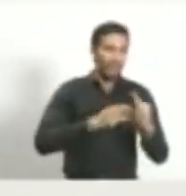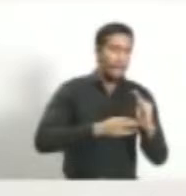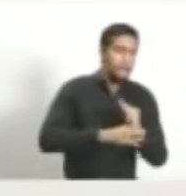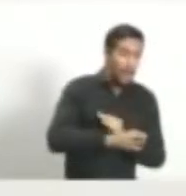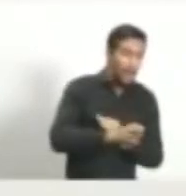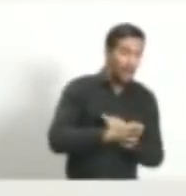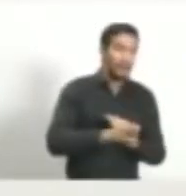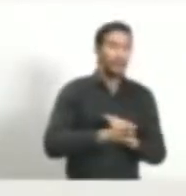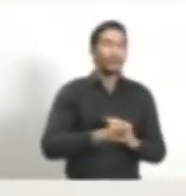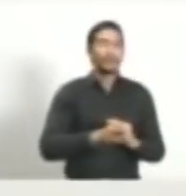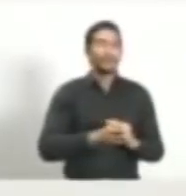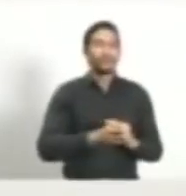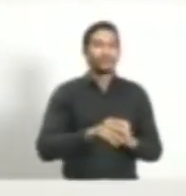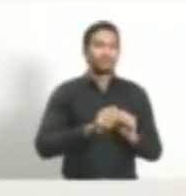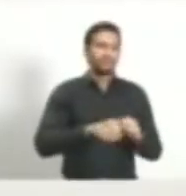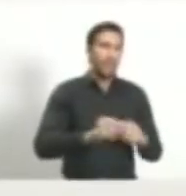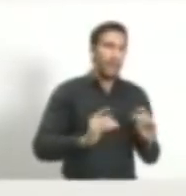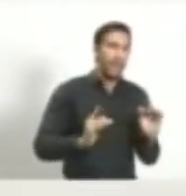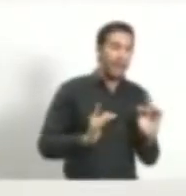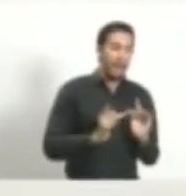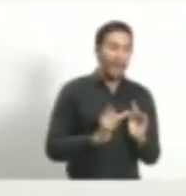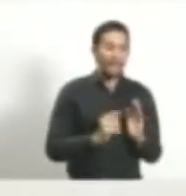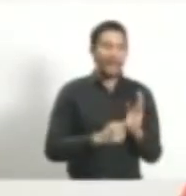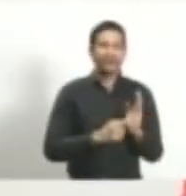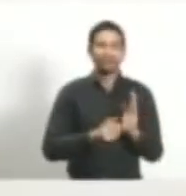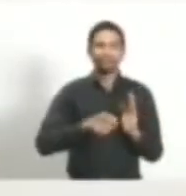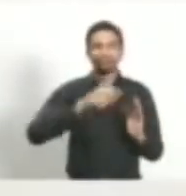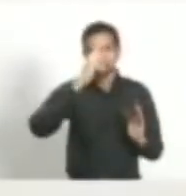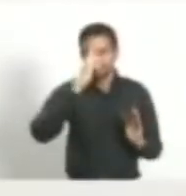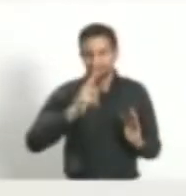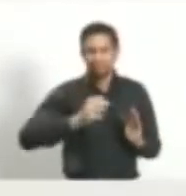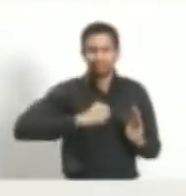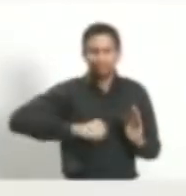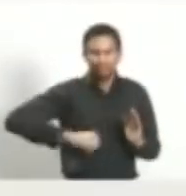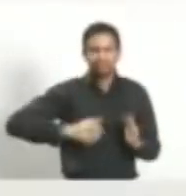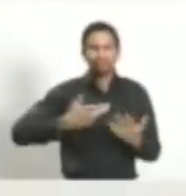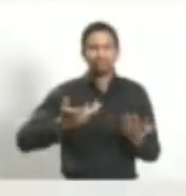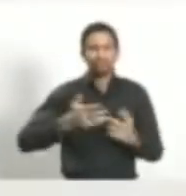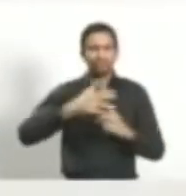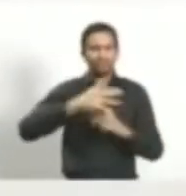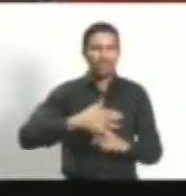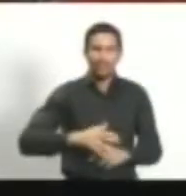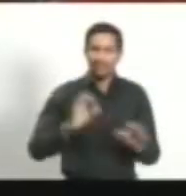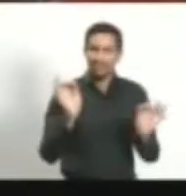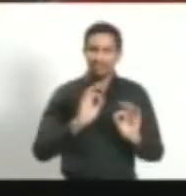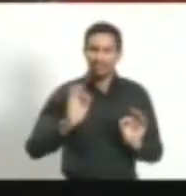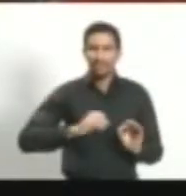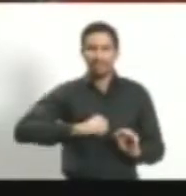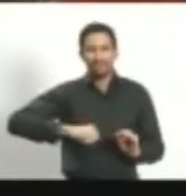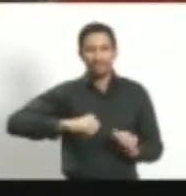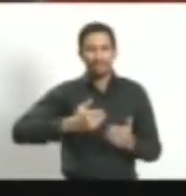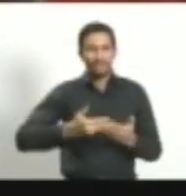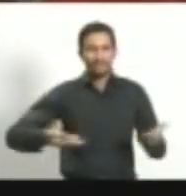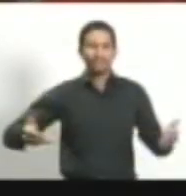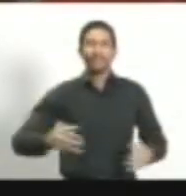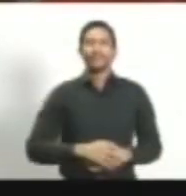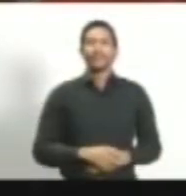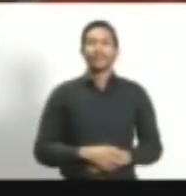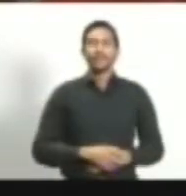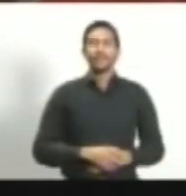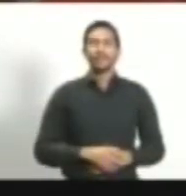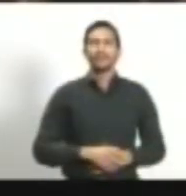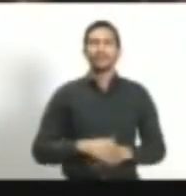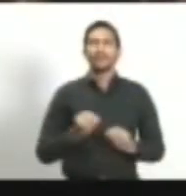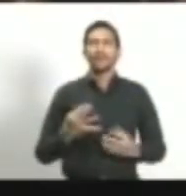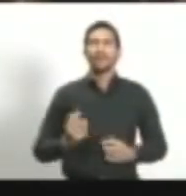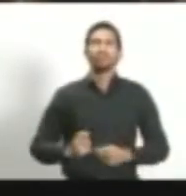policivo administrativo configuró las garantías fundamentales, no se violó el debido proceso, etcétera, etcétera. 35 han sido las demandas revisadas por